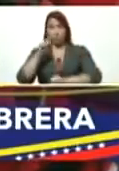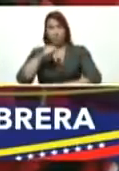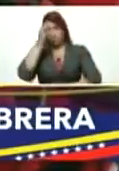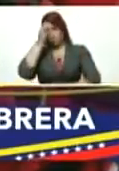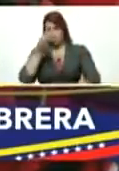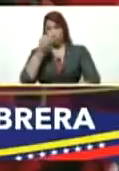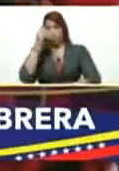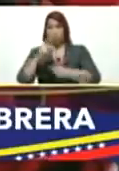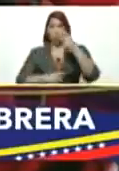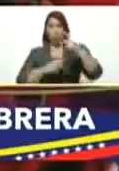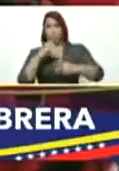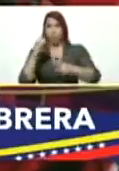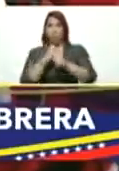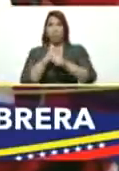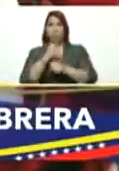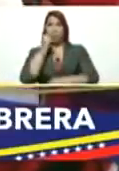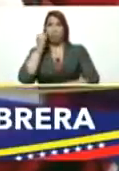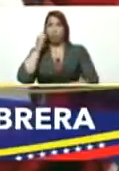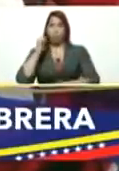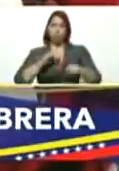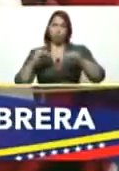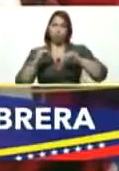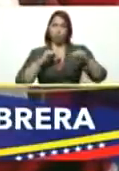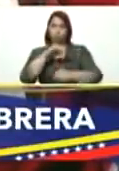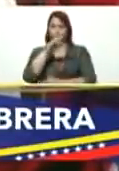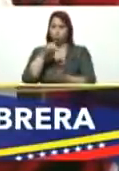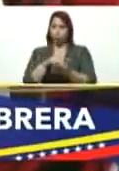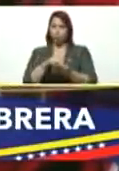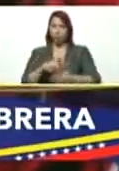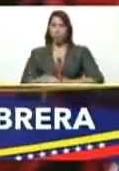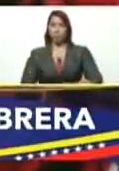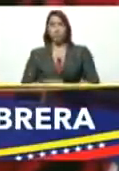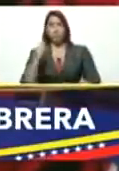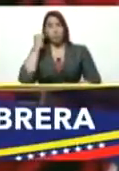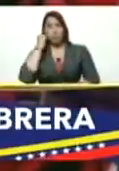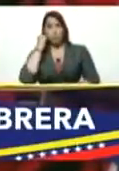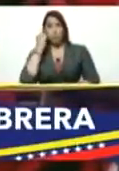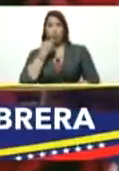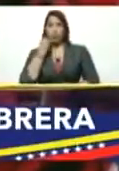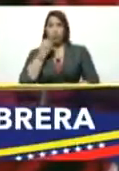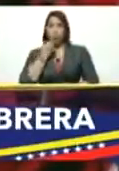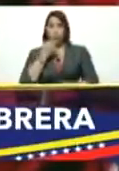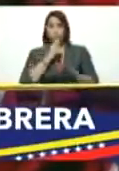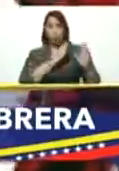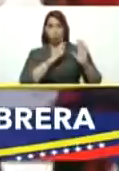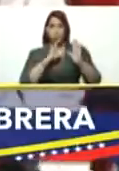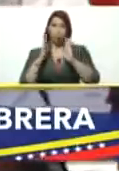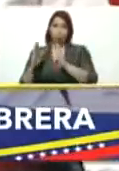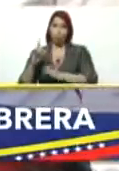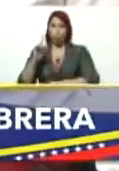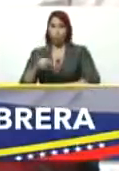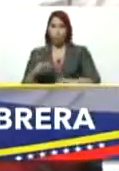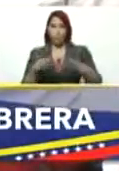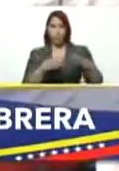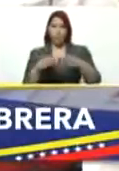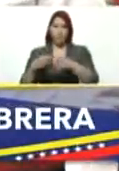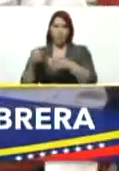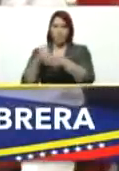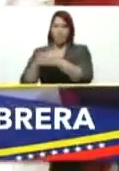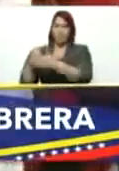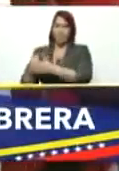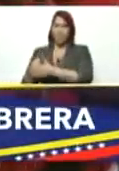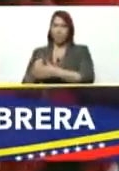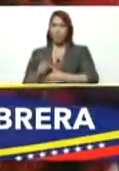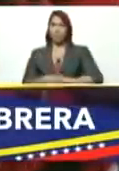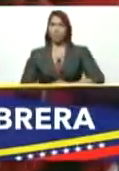trabajadoras y trabajadoras movimientos nacionales de mujeres juventud organizada y cuerpos combatientes